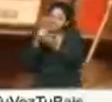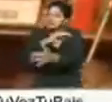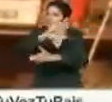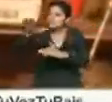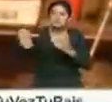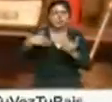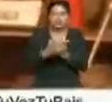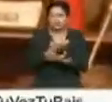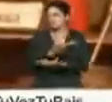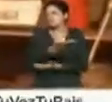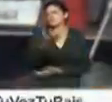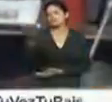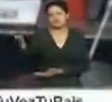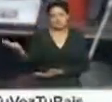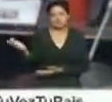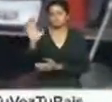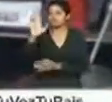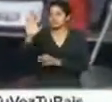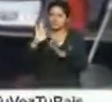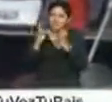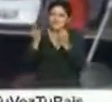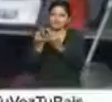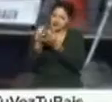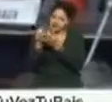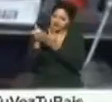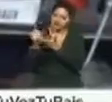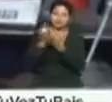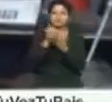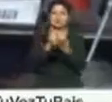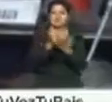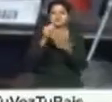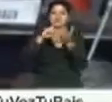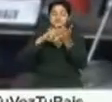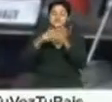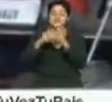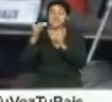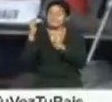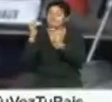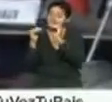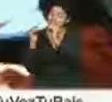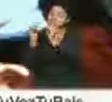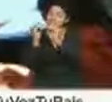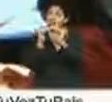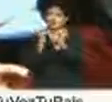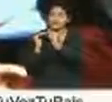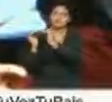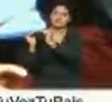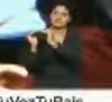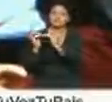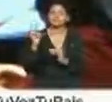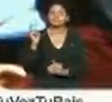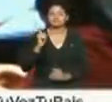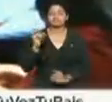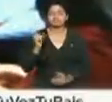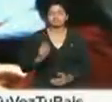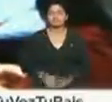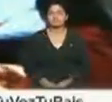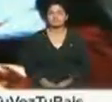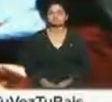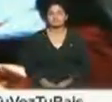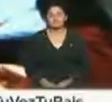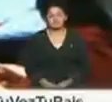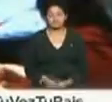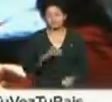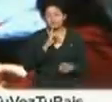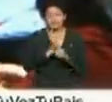y de cada uno de ustedes y de sus familias y trayendo más equidad, porque eso es necesario hacerlo. La normativa regula el cálculo para